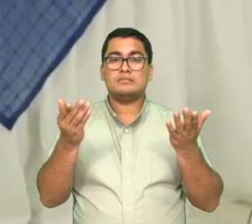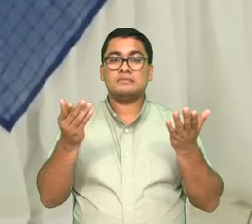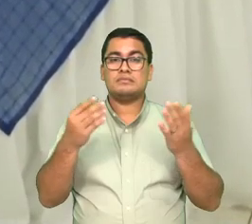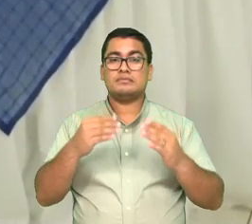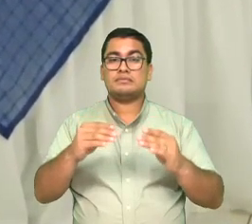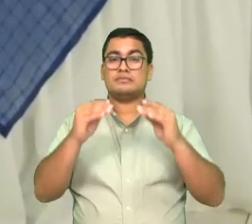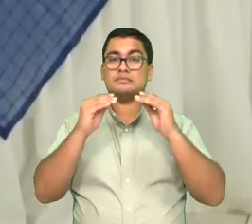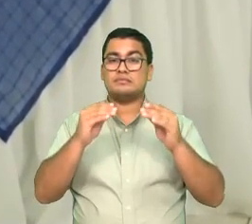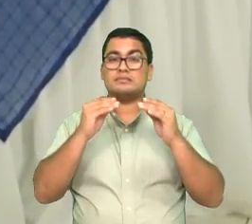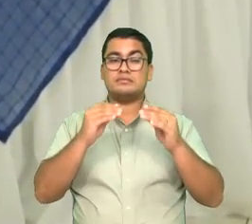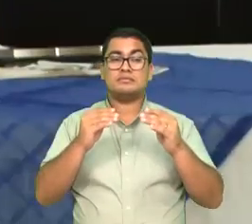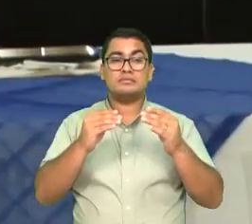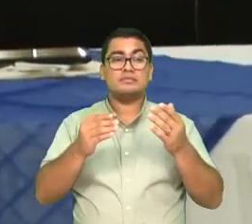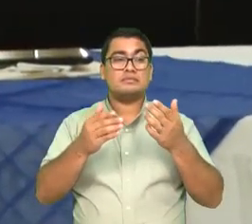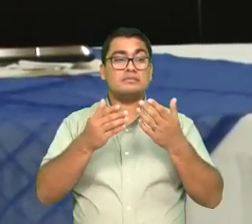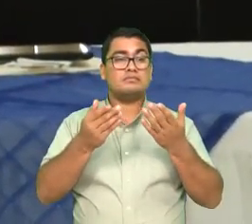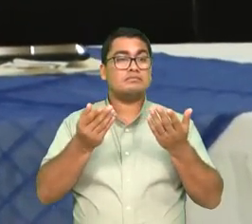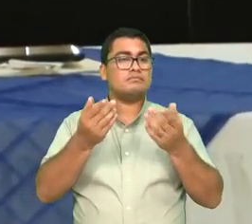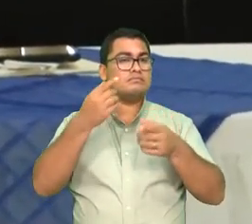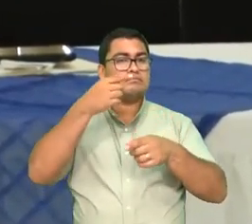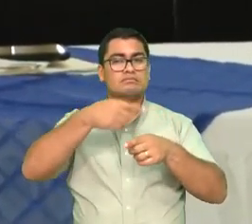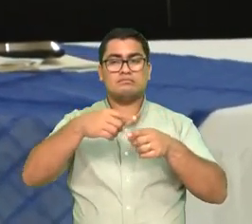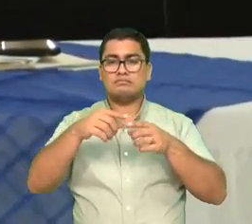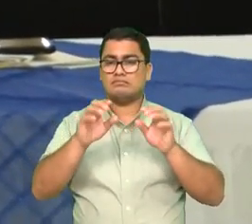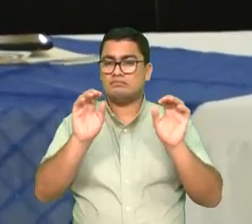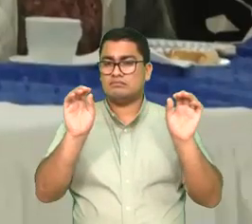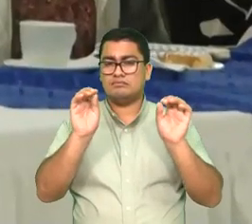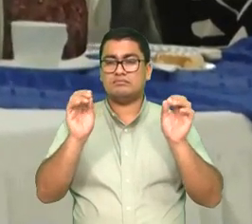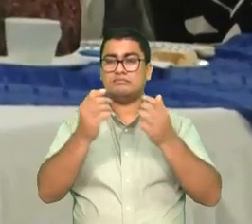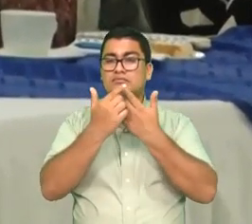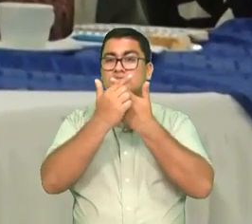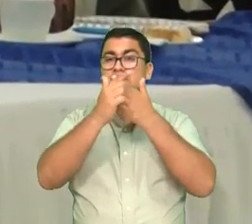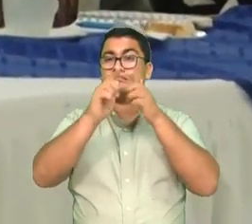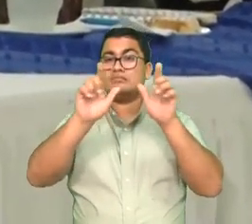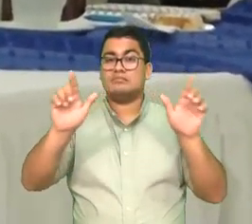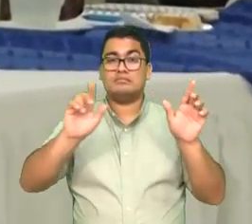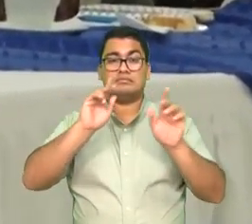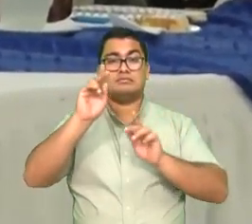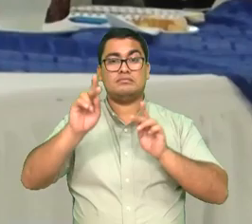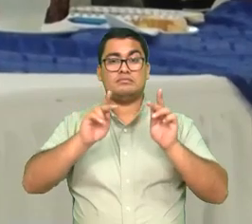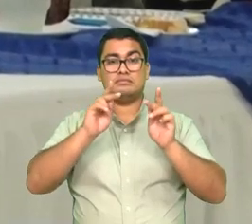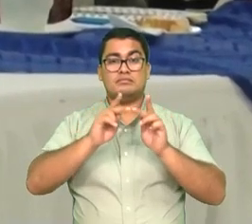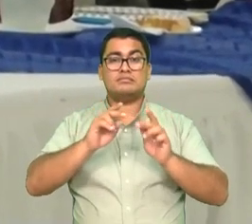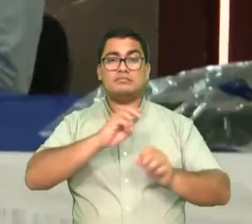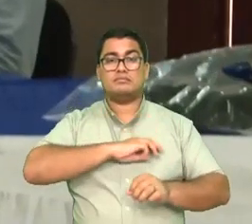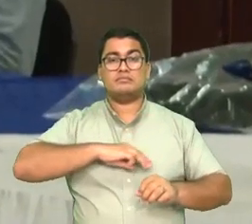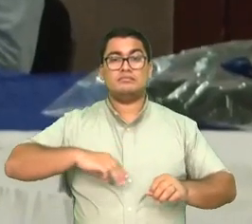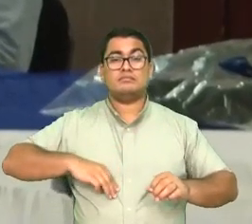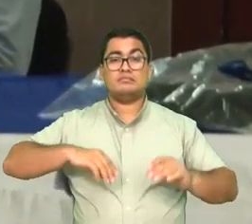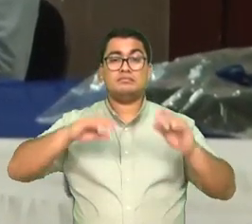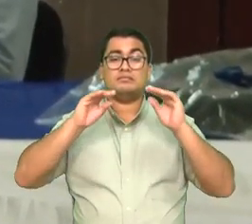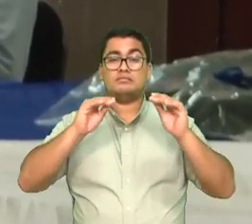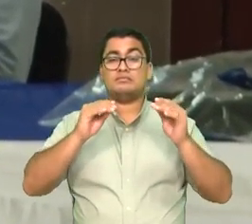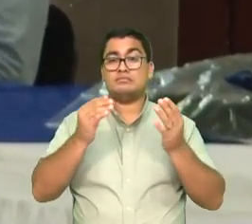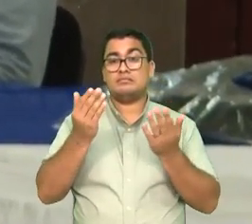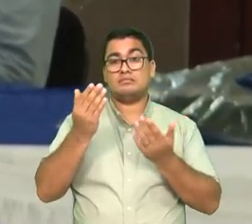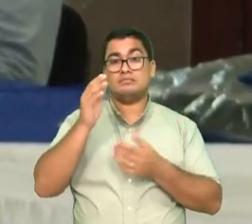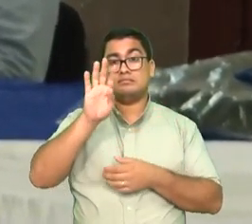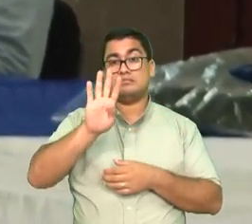educación gratuita y de calidad, el Ministerio de Educación está planteándose para el cuarto grado